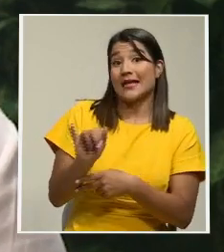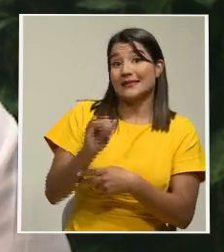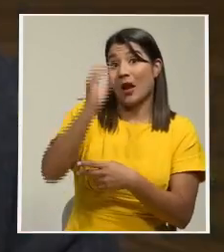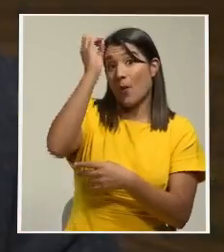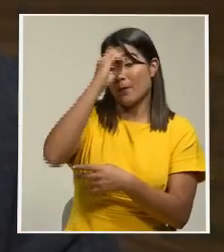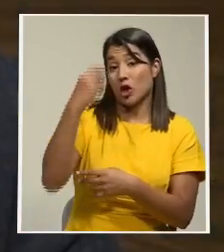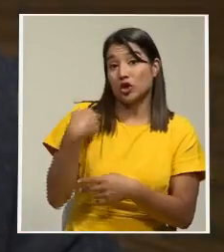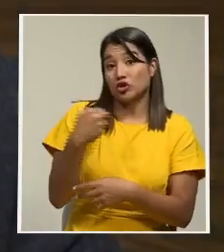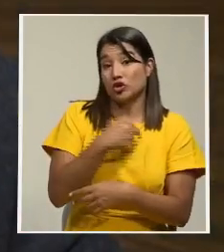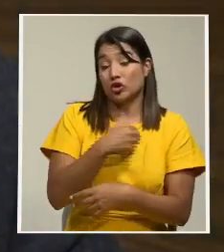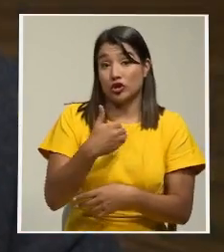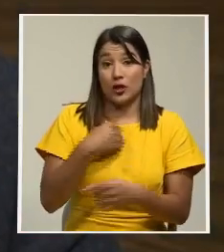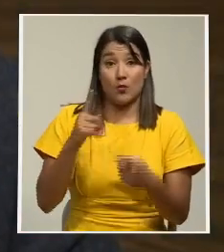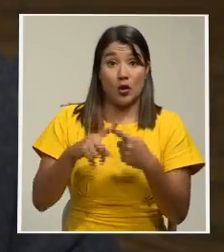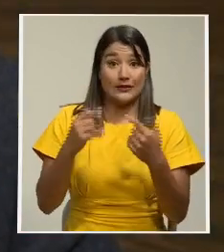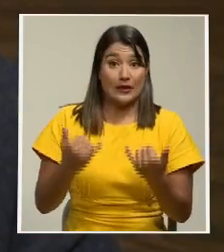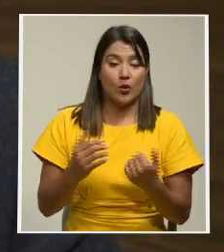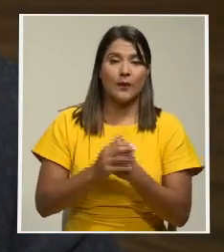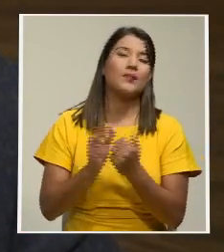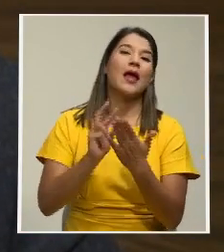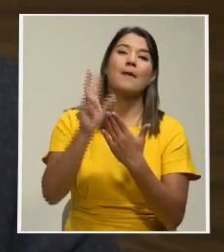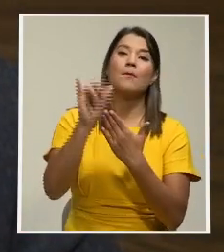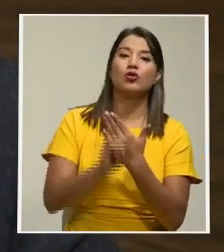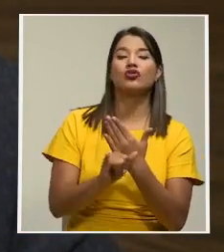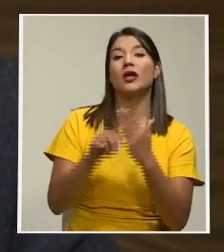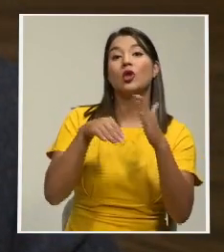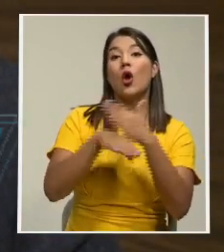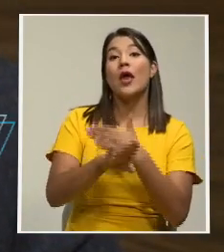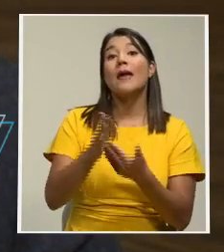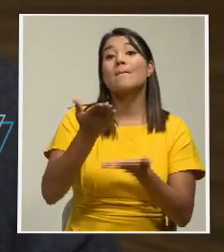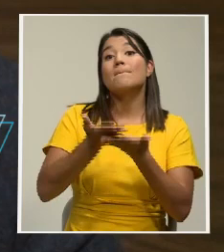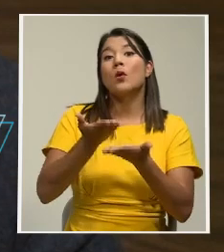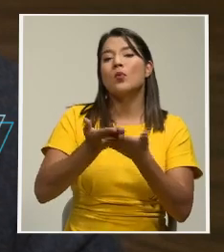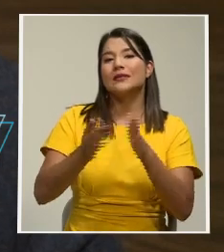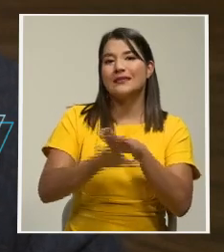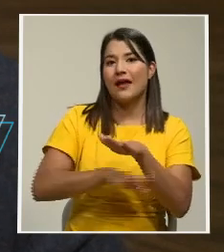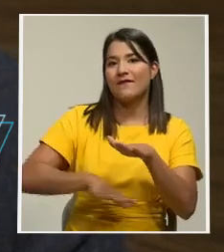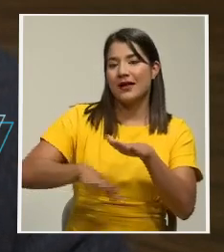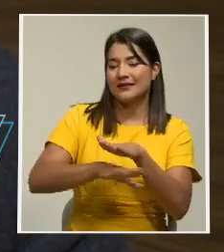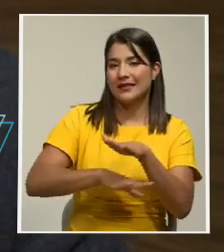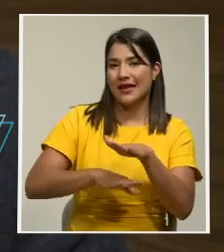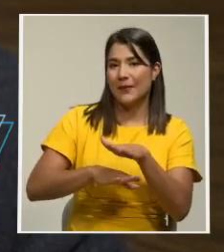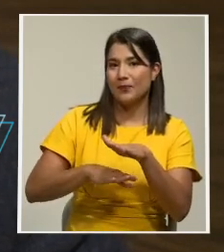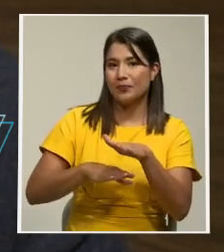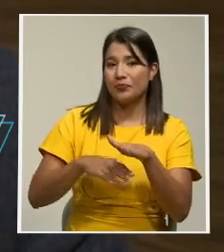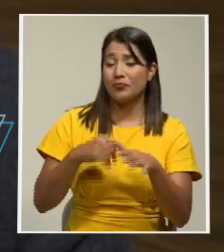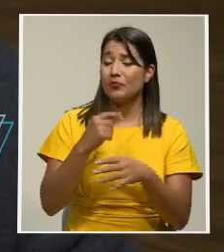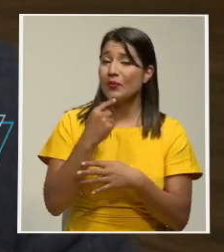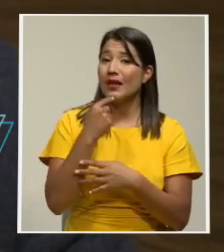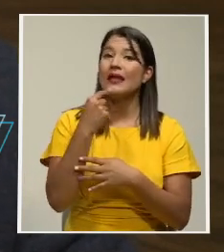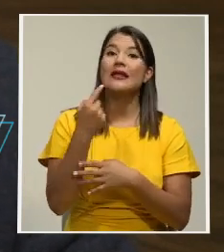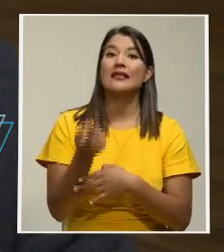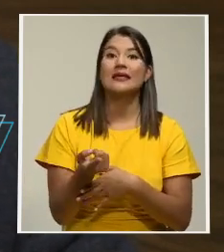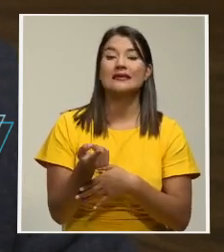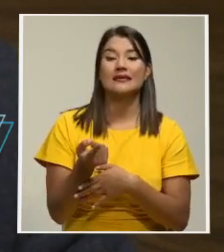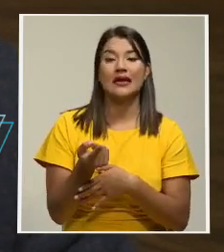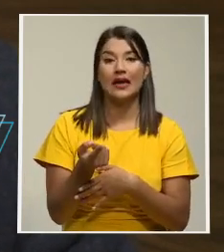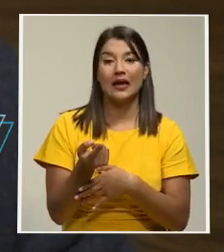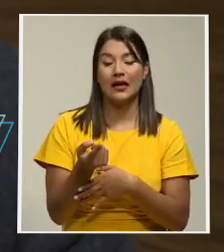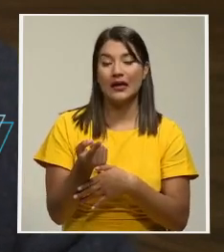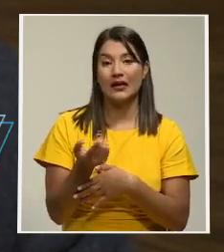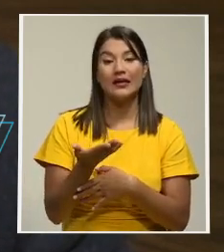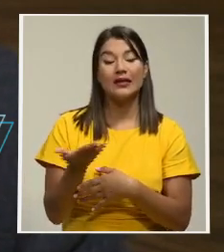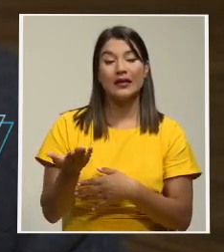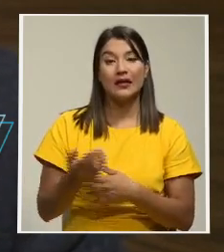momento. Básicamente el proyecto en el texto base planteaba una derogatoria tácita de la norma y que lo que